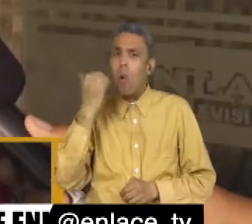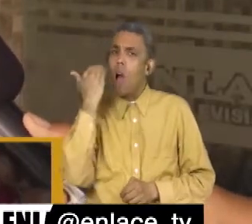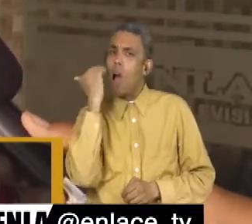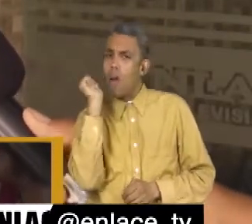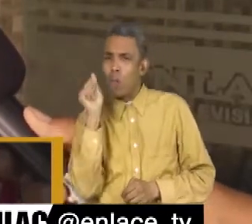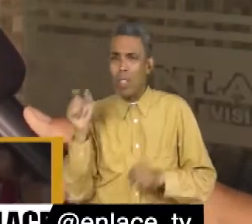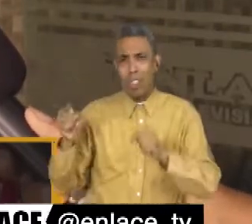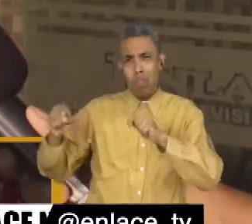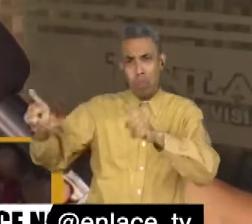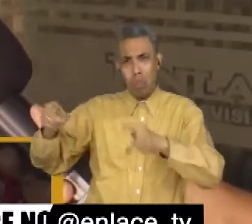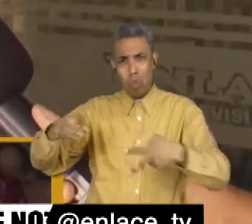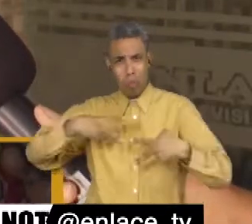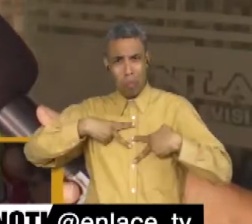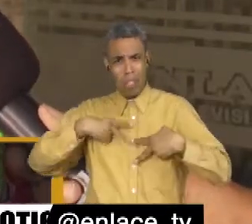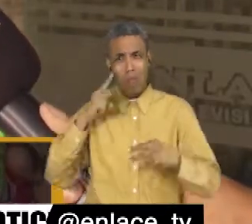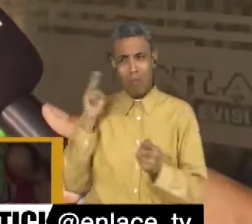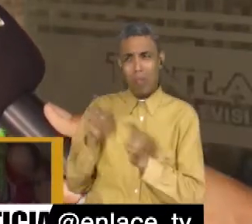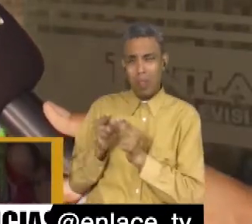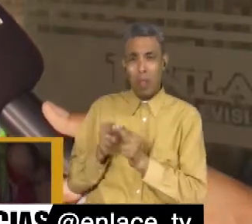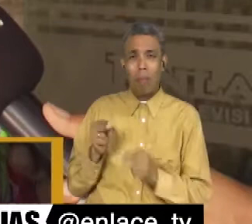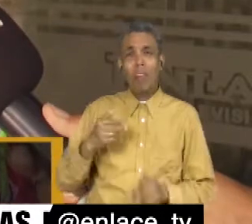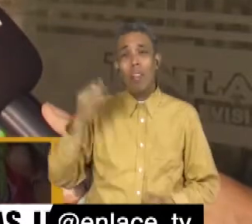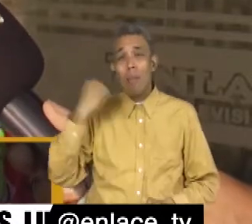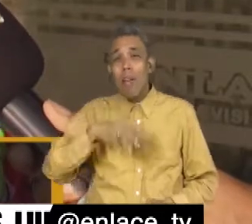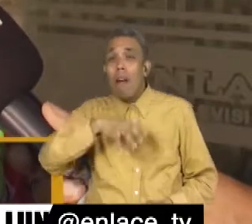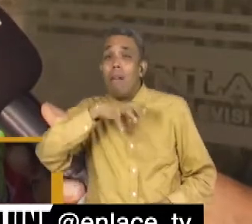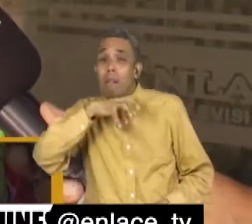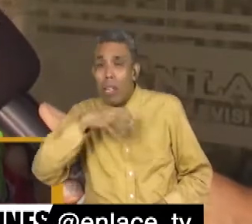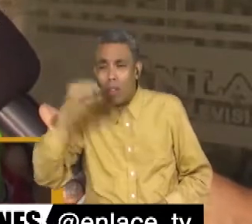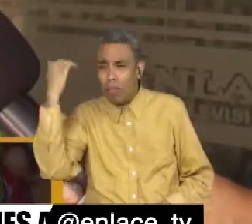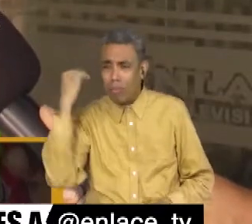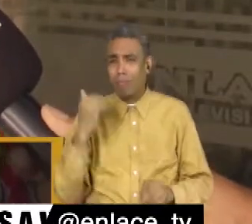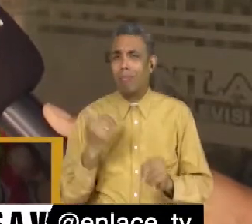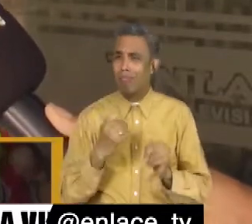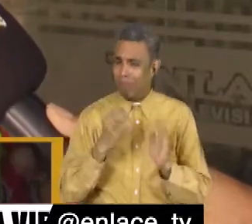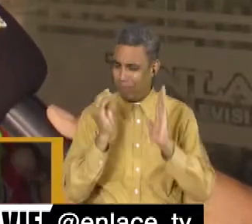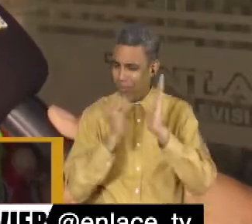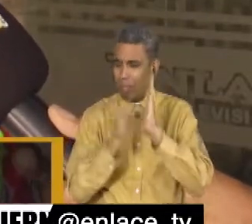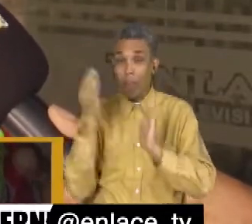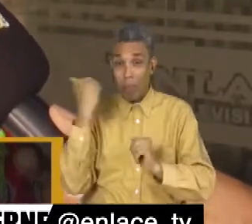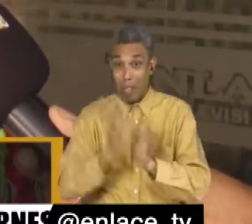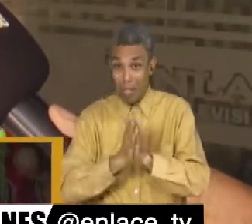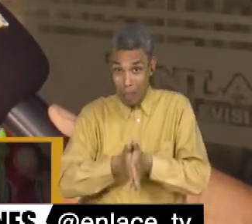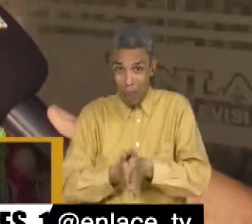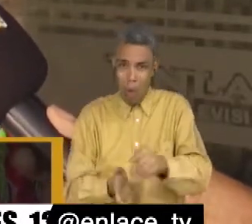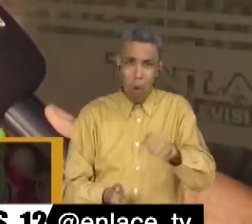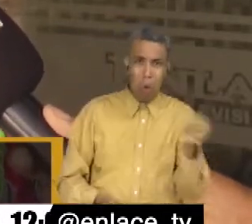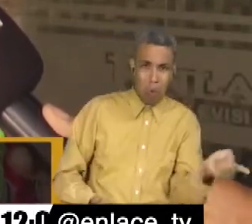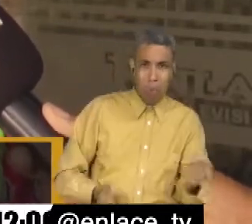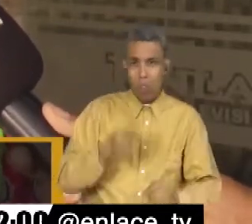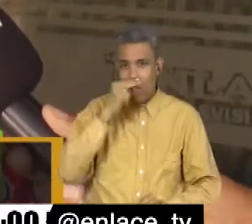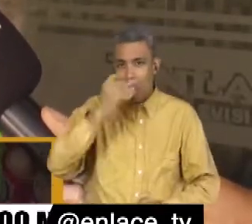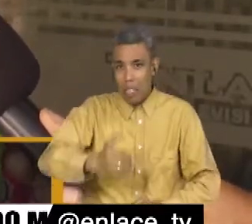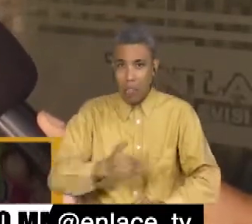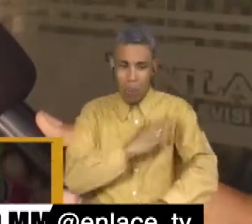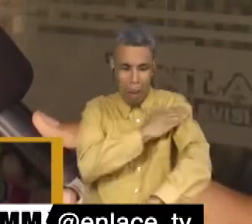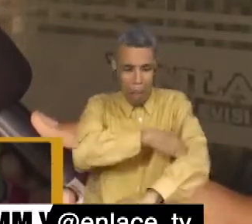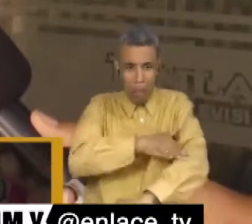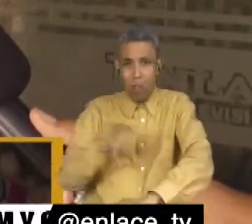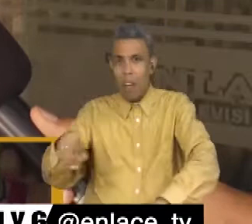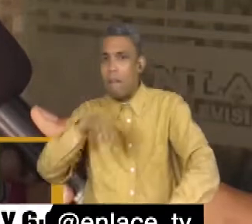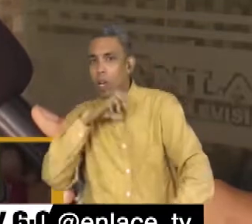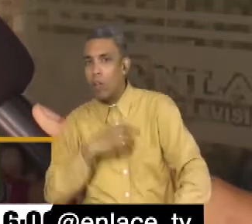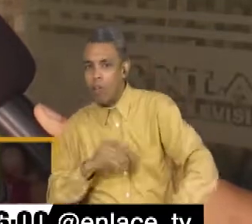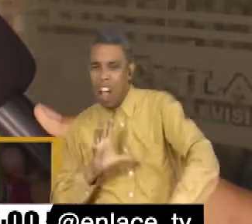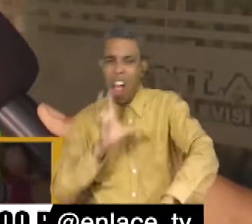el primer niño que muerde a mi nieto, ya en diciembre también mordió a otro niño en el brazo y para